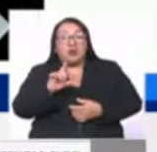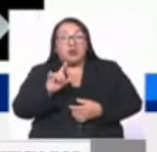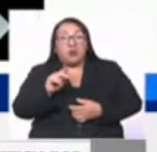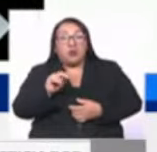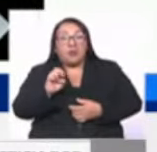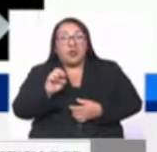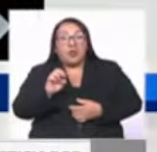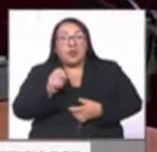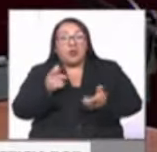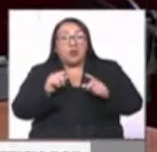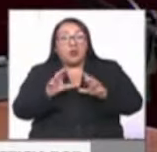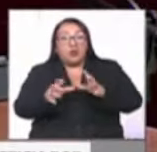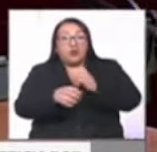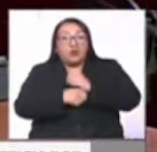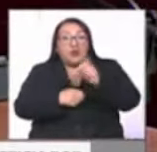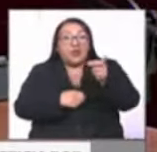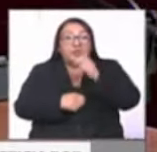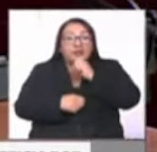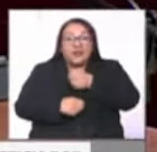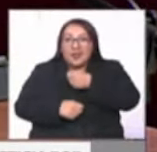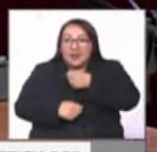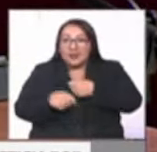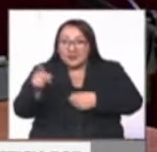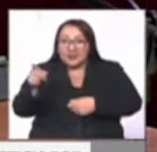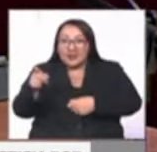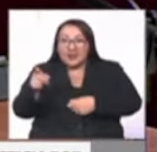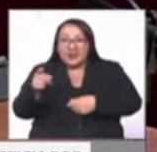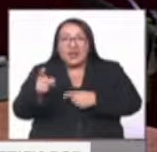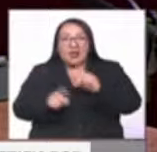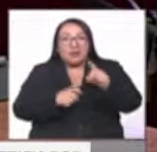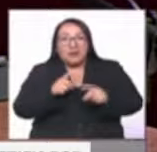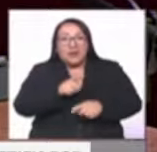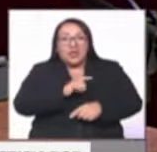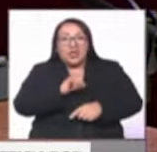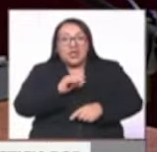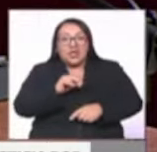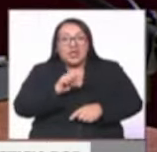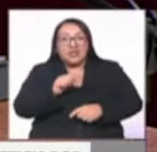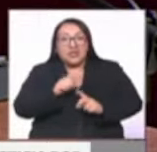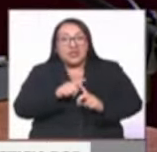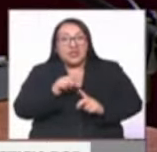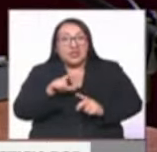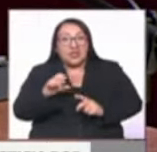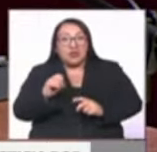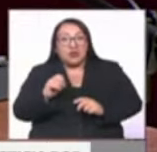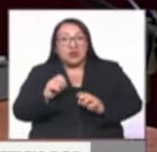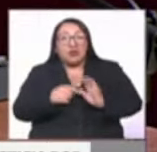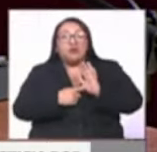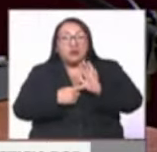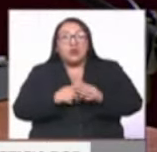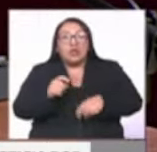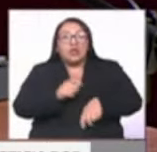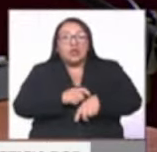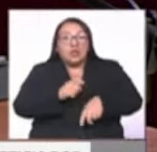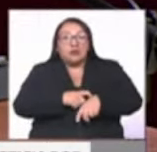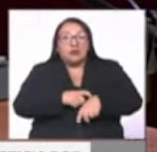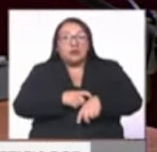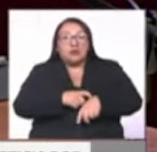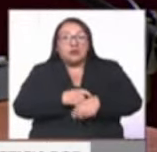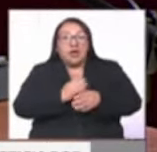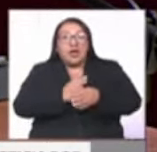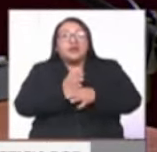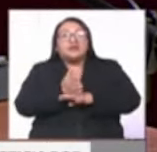cuando tomó la entrevista al momento de seleccionar a la doctora inesto reconoció que el periodo era de